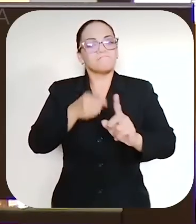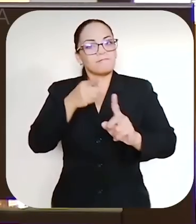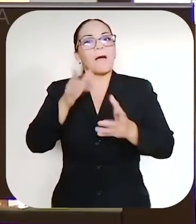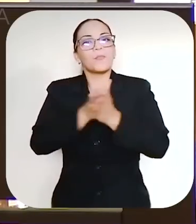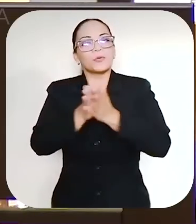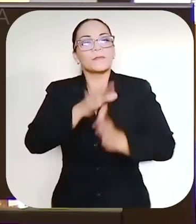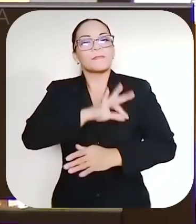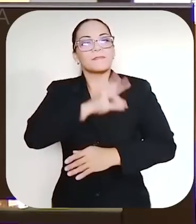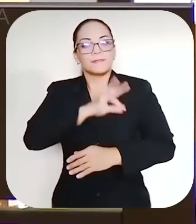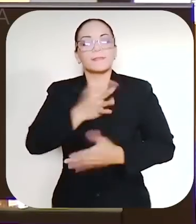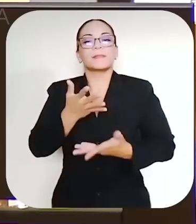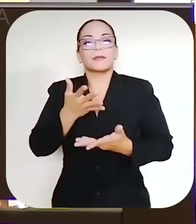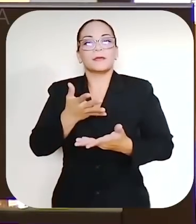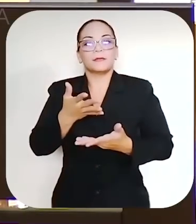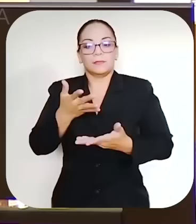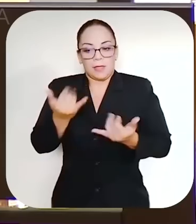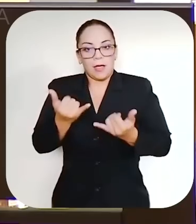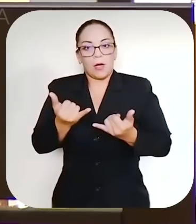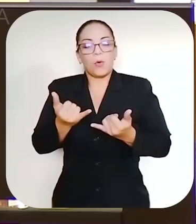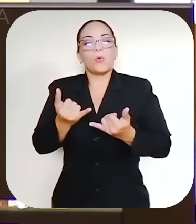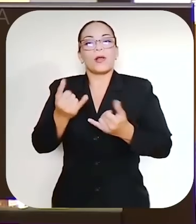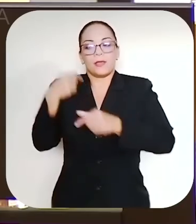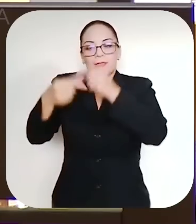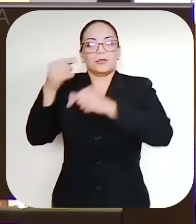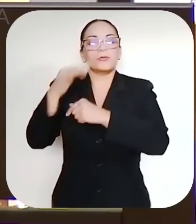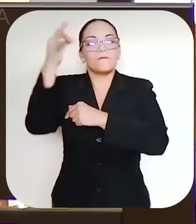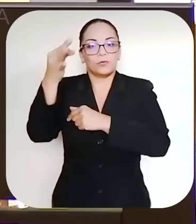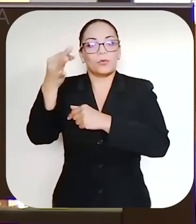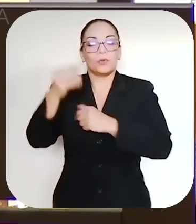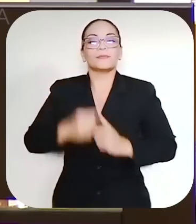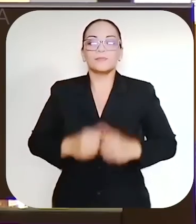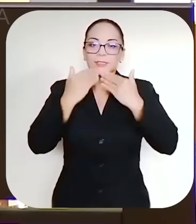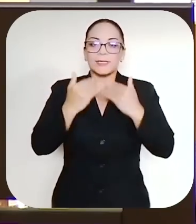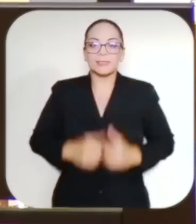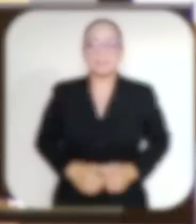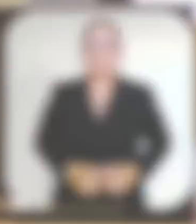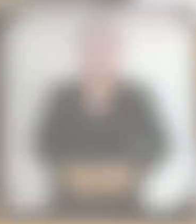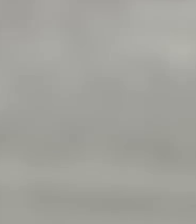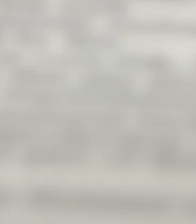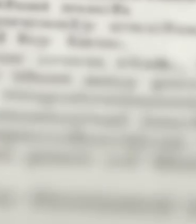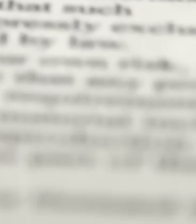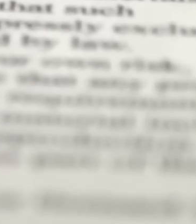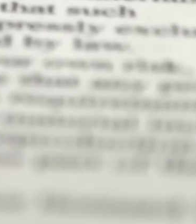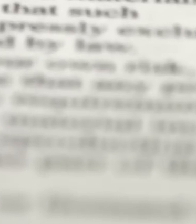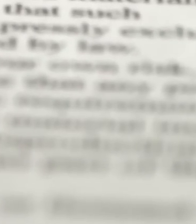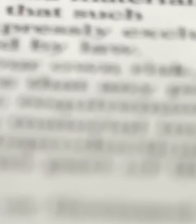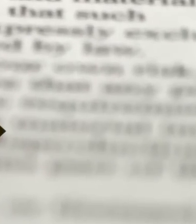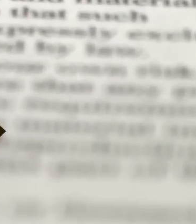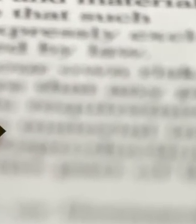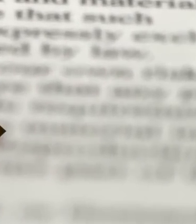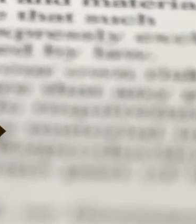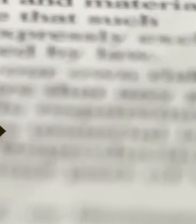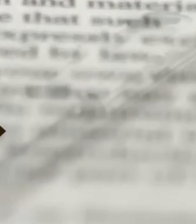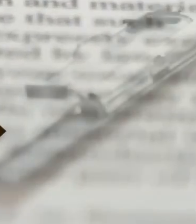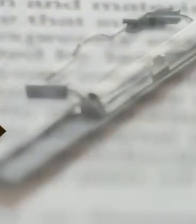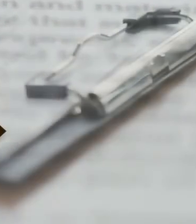bien de este mundo y de la generaciones que nos van a reemplazar Muchísimas gracias la legislación